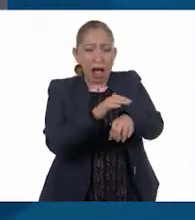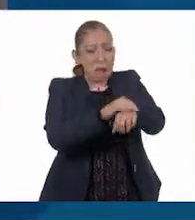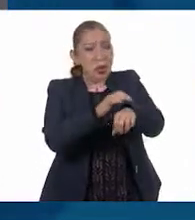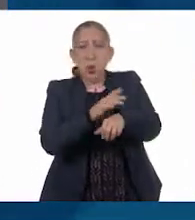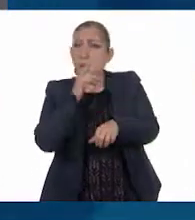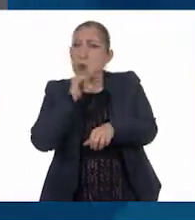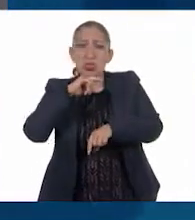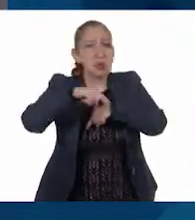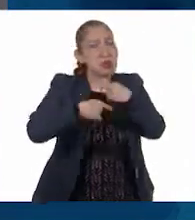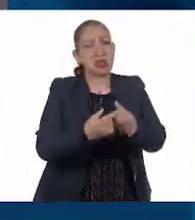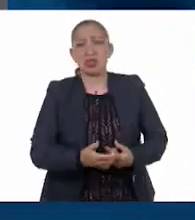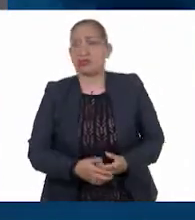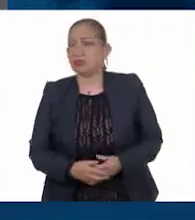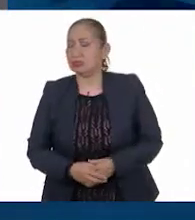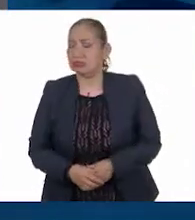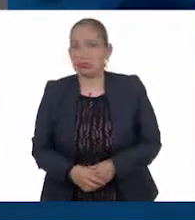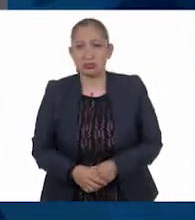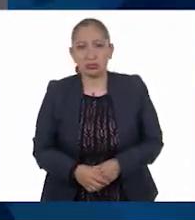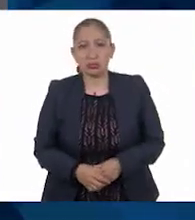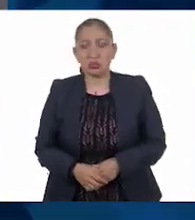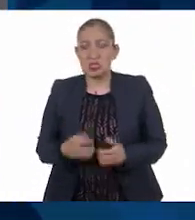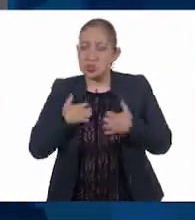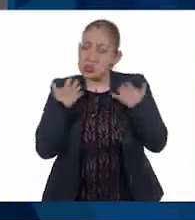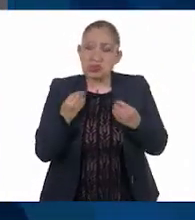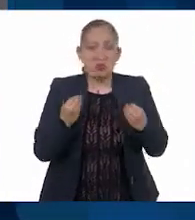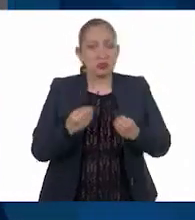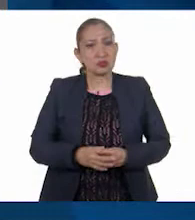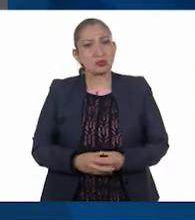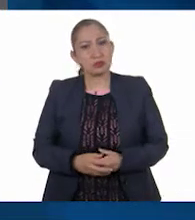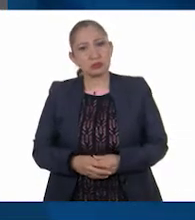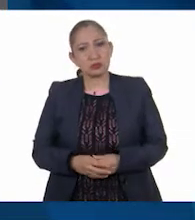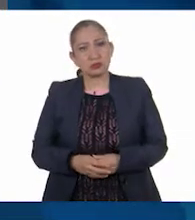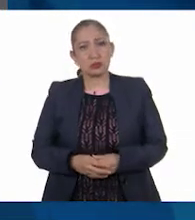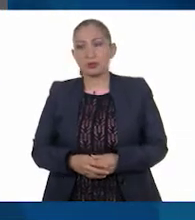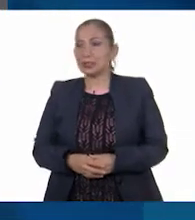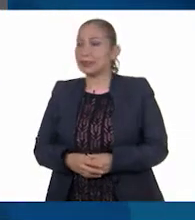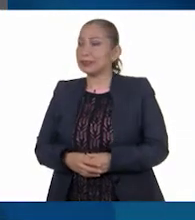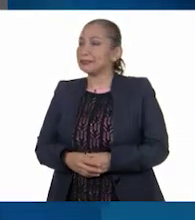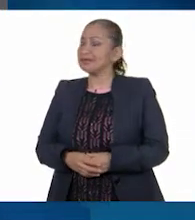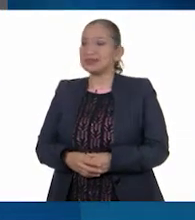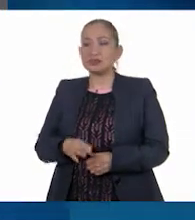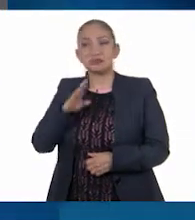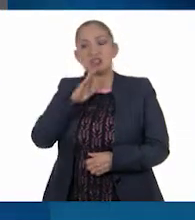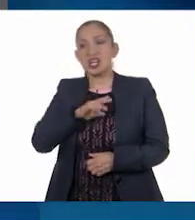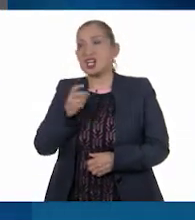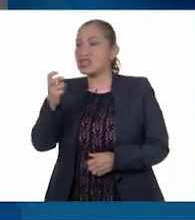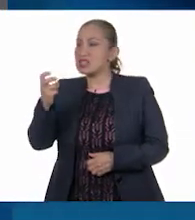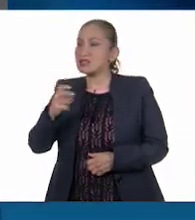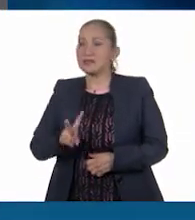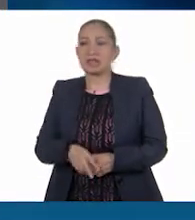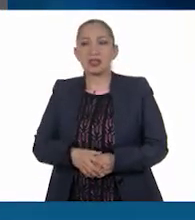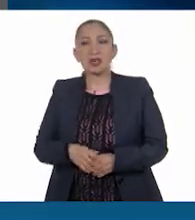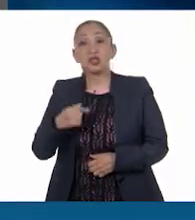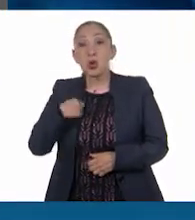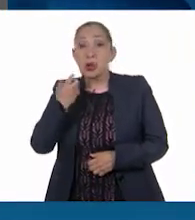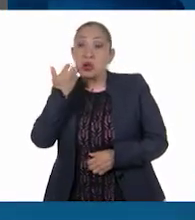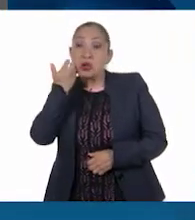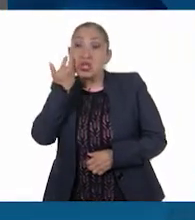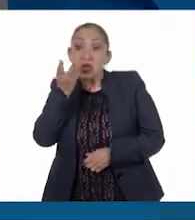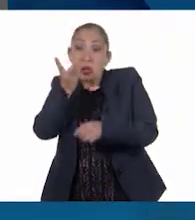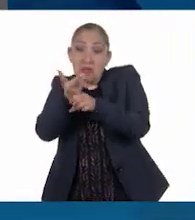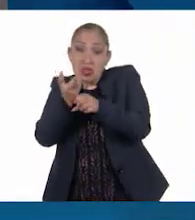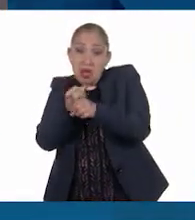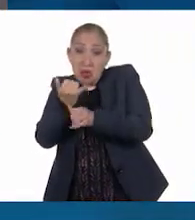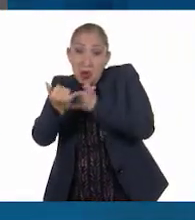amigos y no voy a poder ir. Y estoy muy enojado. Ay, qué mala onda. Yo venía a invitarte